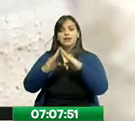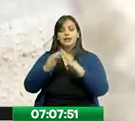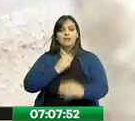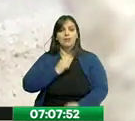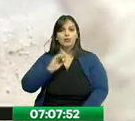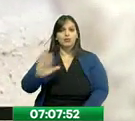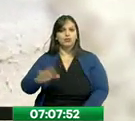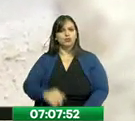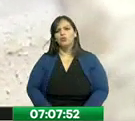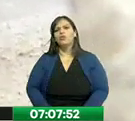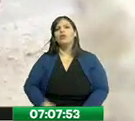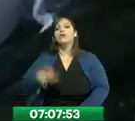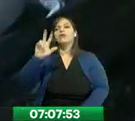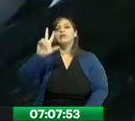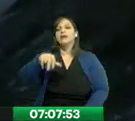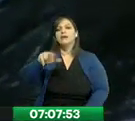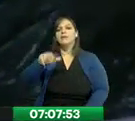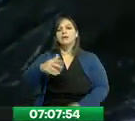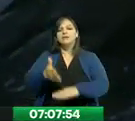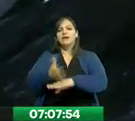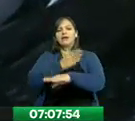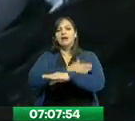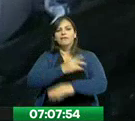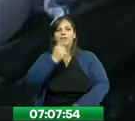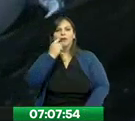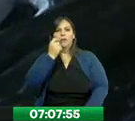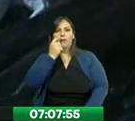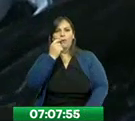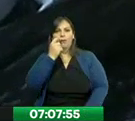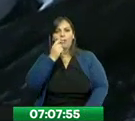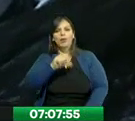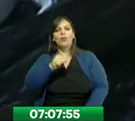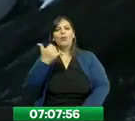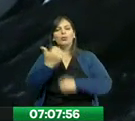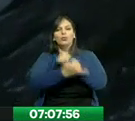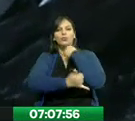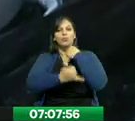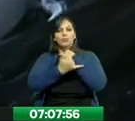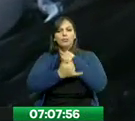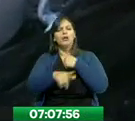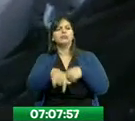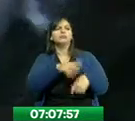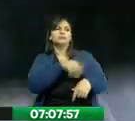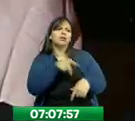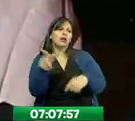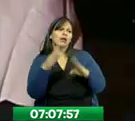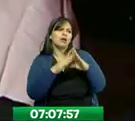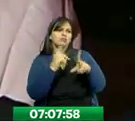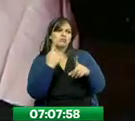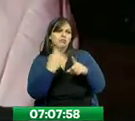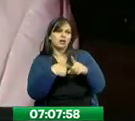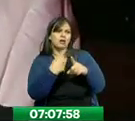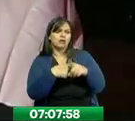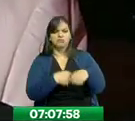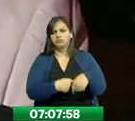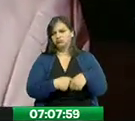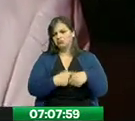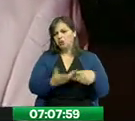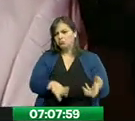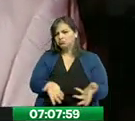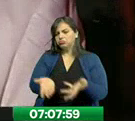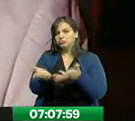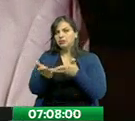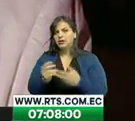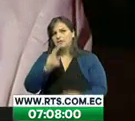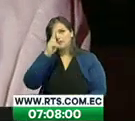hace 3 meses por un extranjero, precisamente para llevar a cabo el negocio ilícito. La pena a la cual estaría